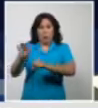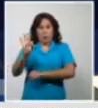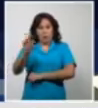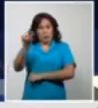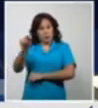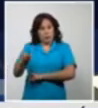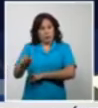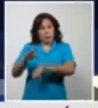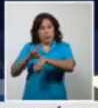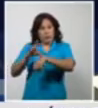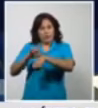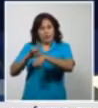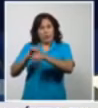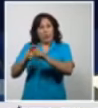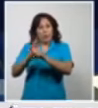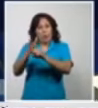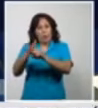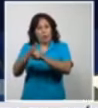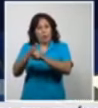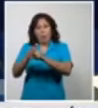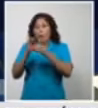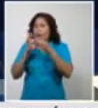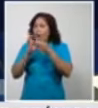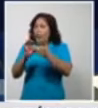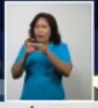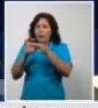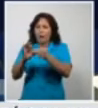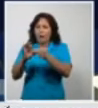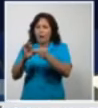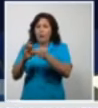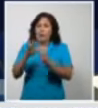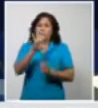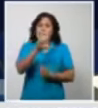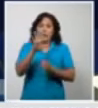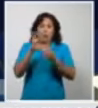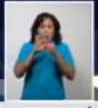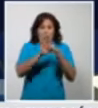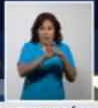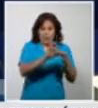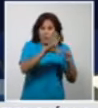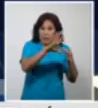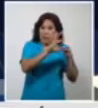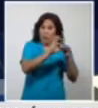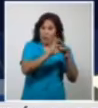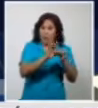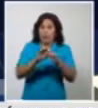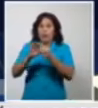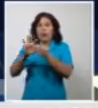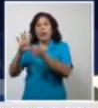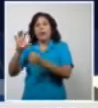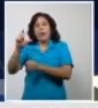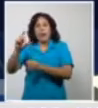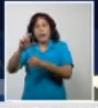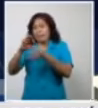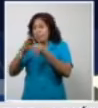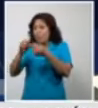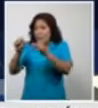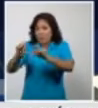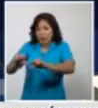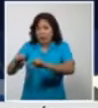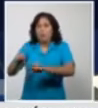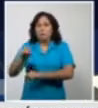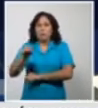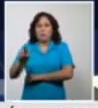el crítico y los 5 graves. El crítico